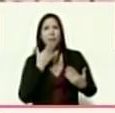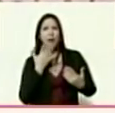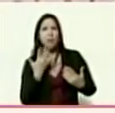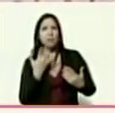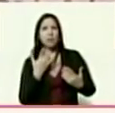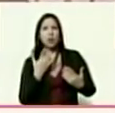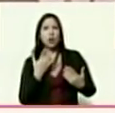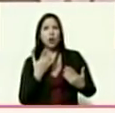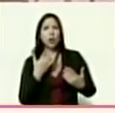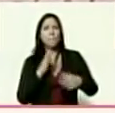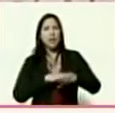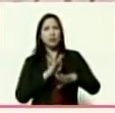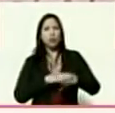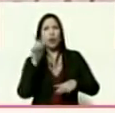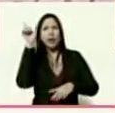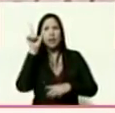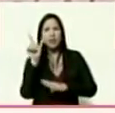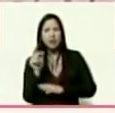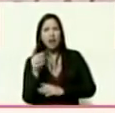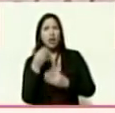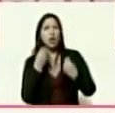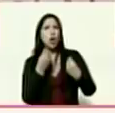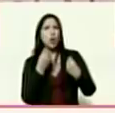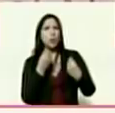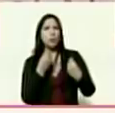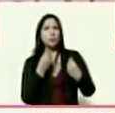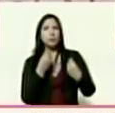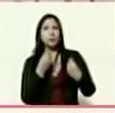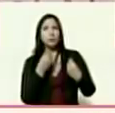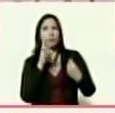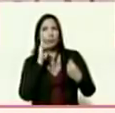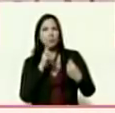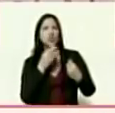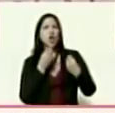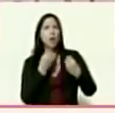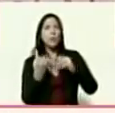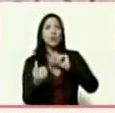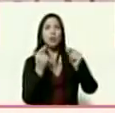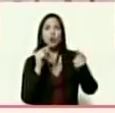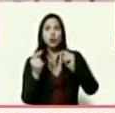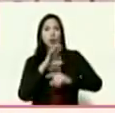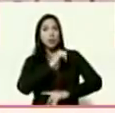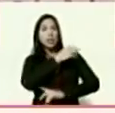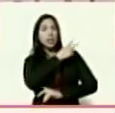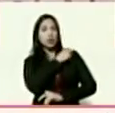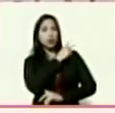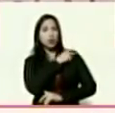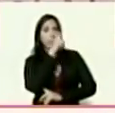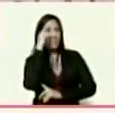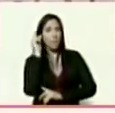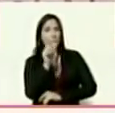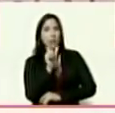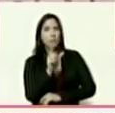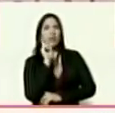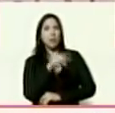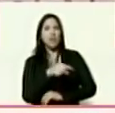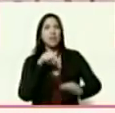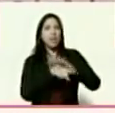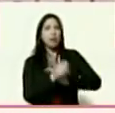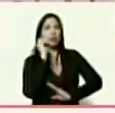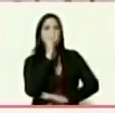en Italia. Entonces, pido cómo se está discutiendo en la dirección del partido y en la Asamblea